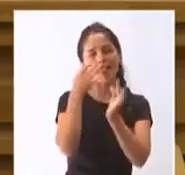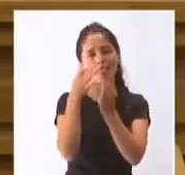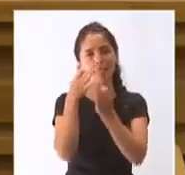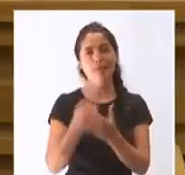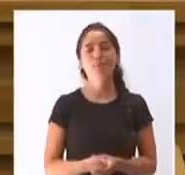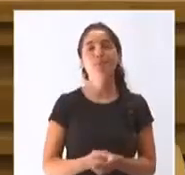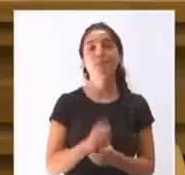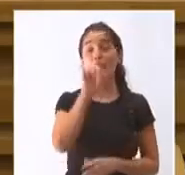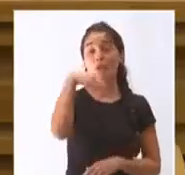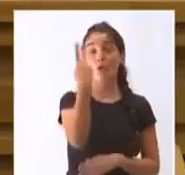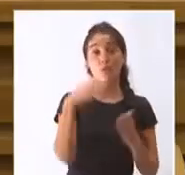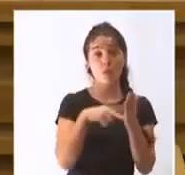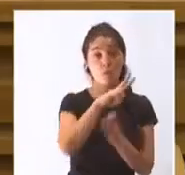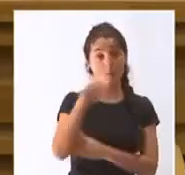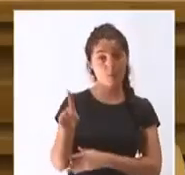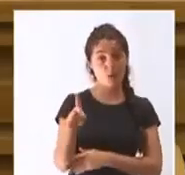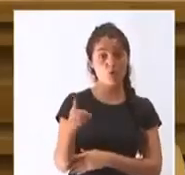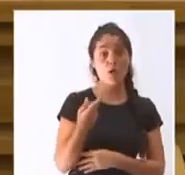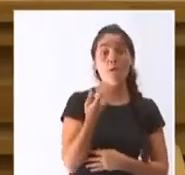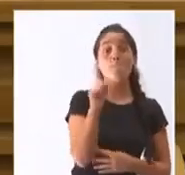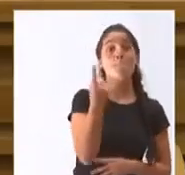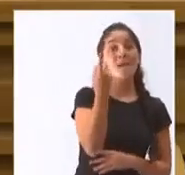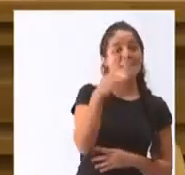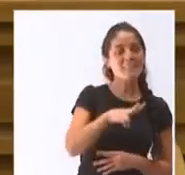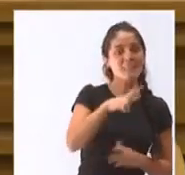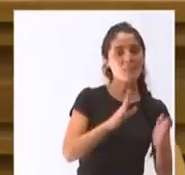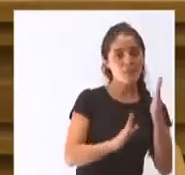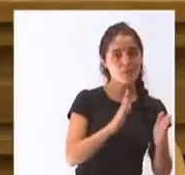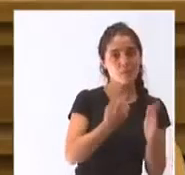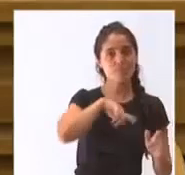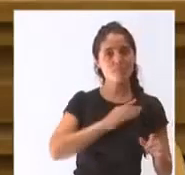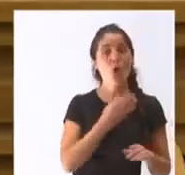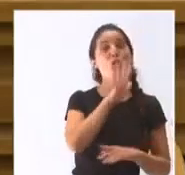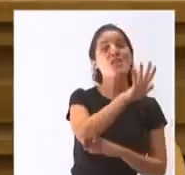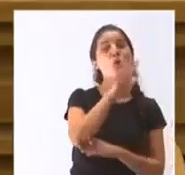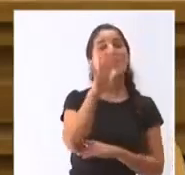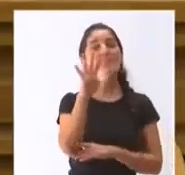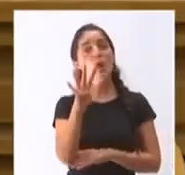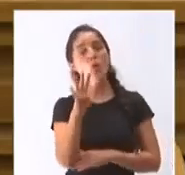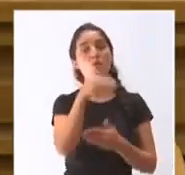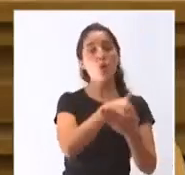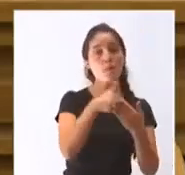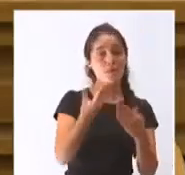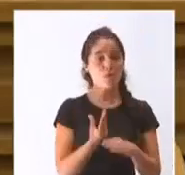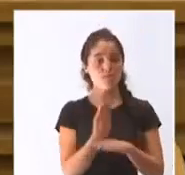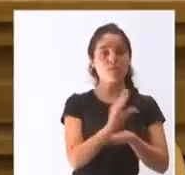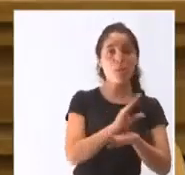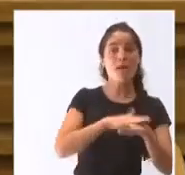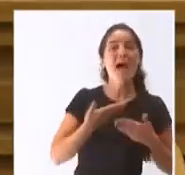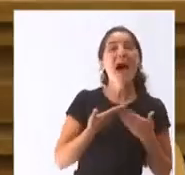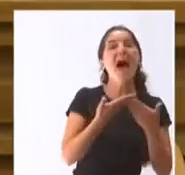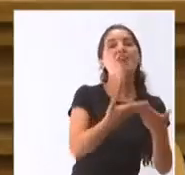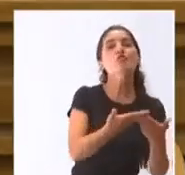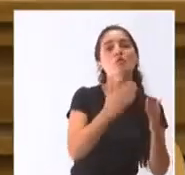2022 vamos a poner sobre la mesa 54 millones en ayudas a la rehabilitación de vivienda